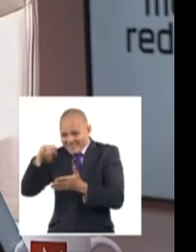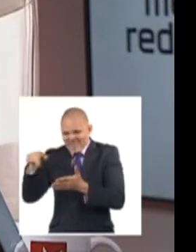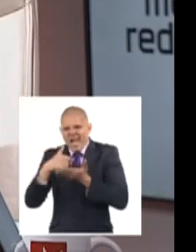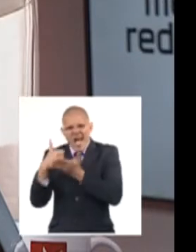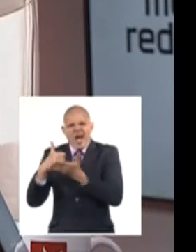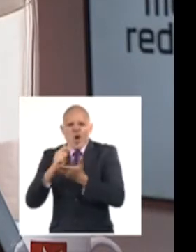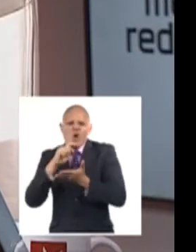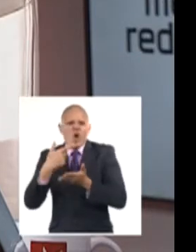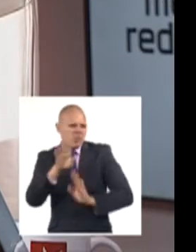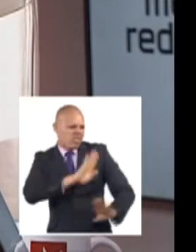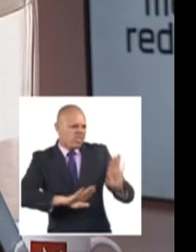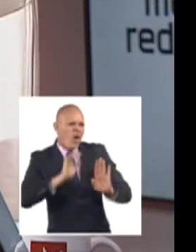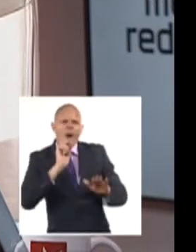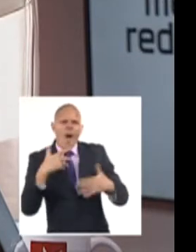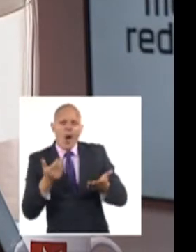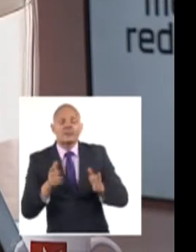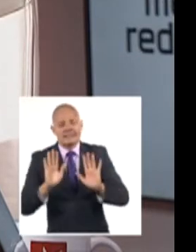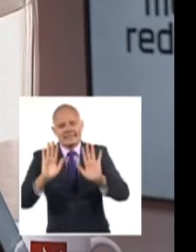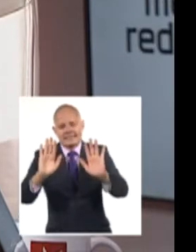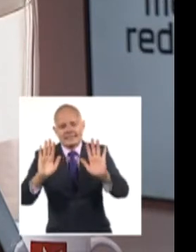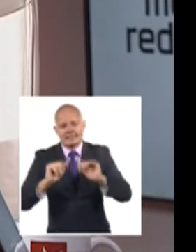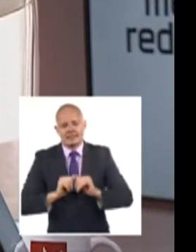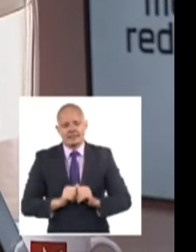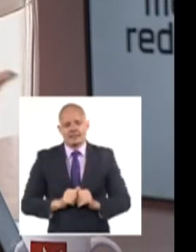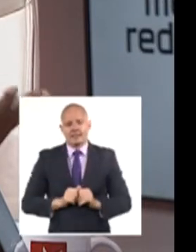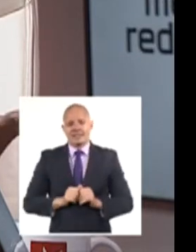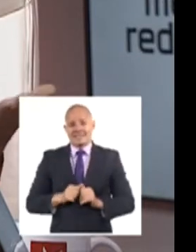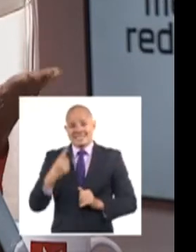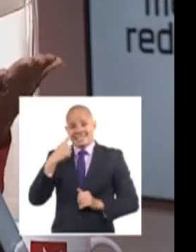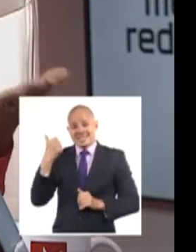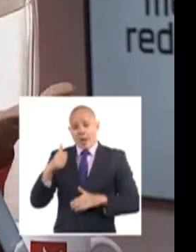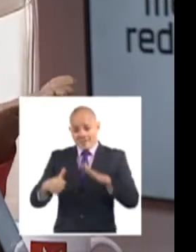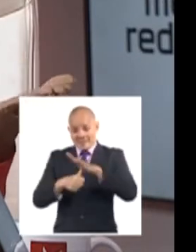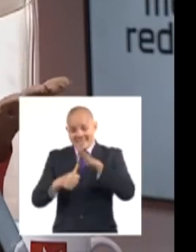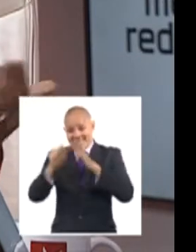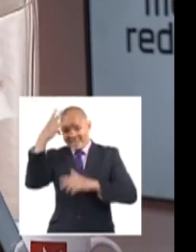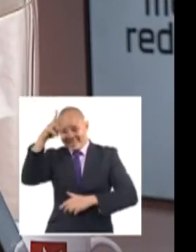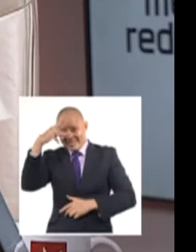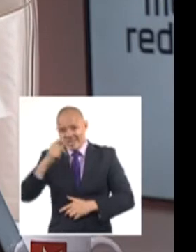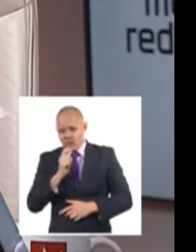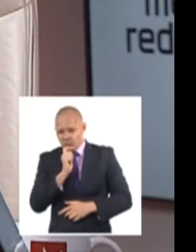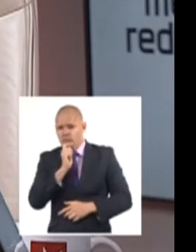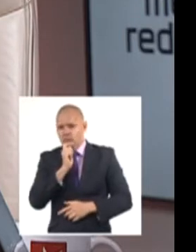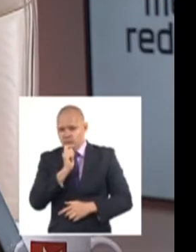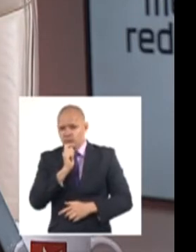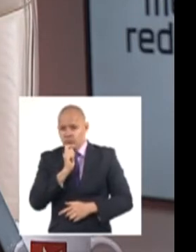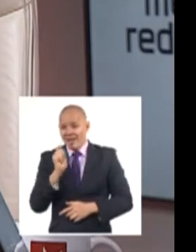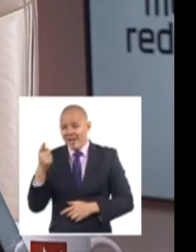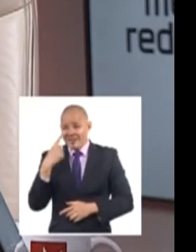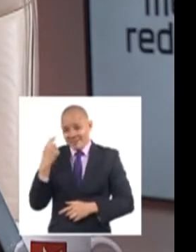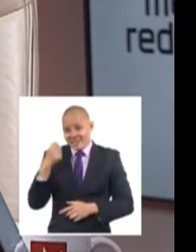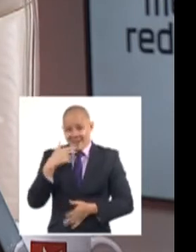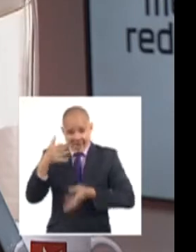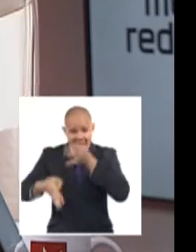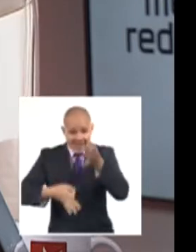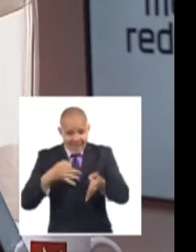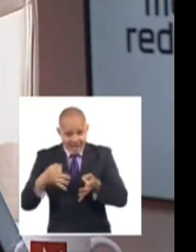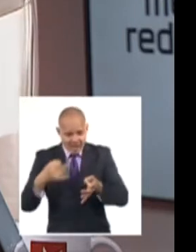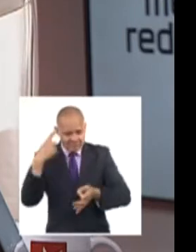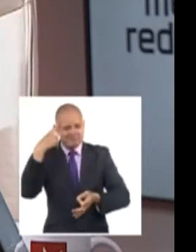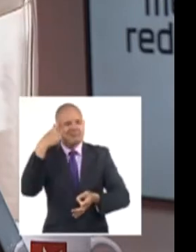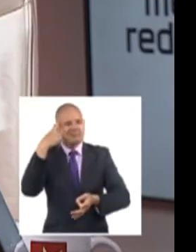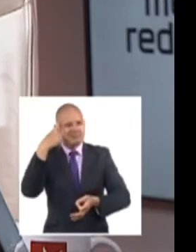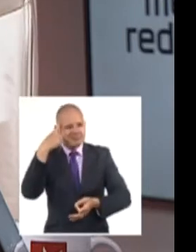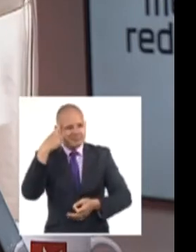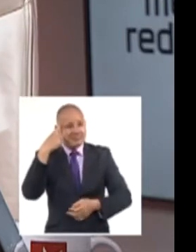sobrado me me incitaban a comentar que no se puede desconocer la magnífica